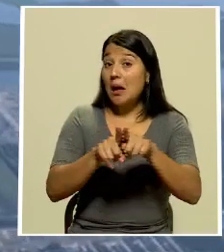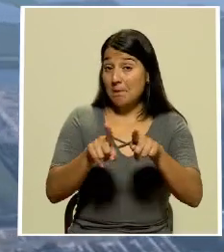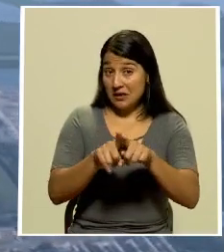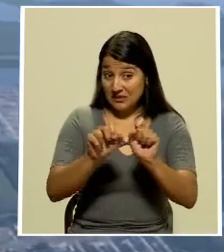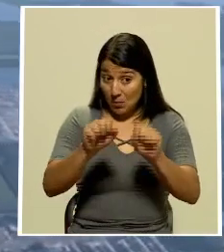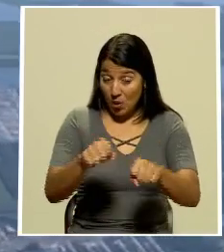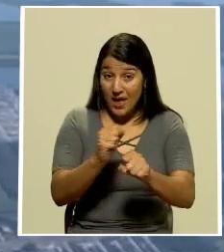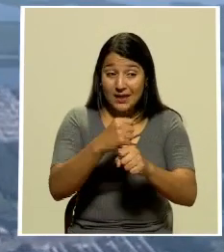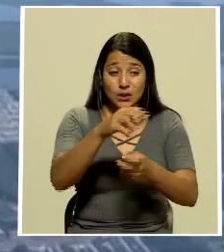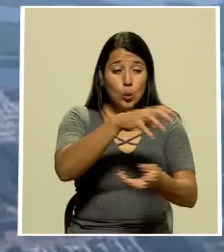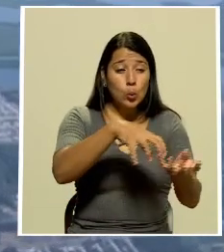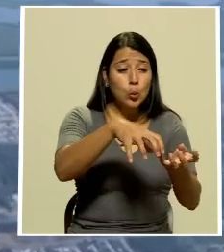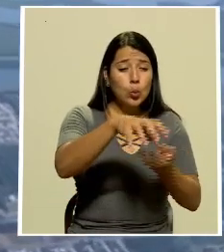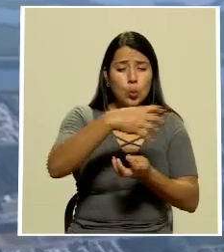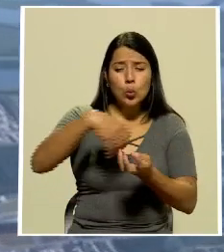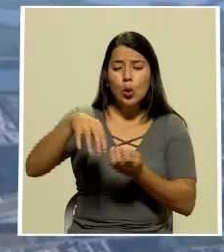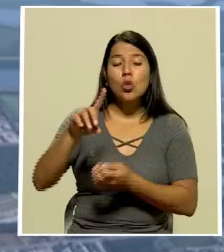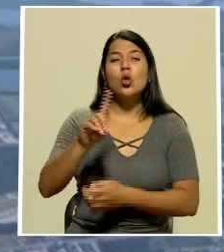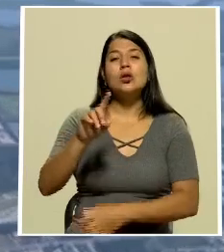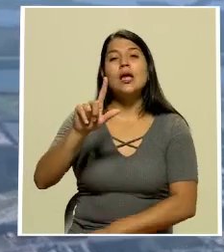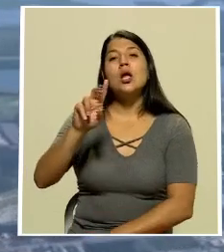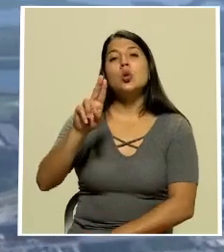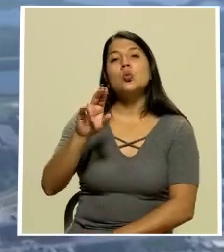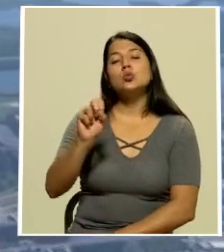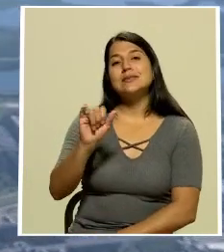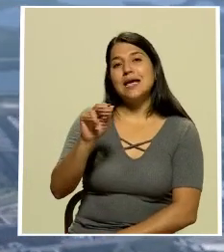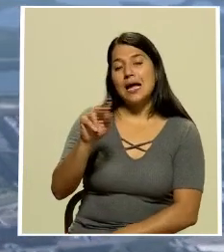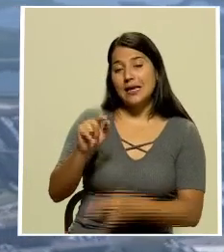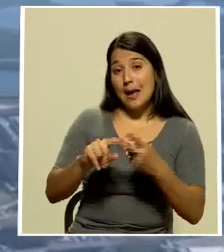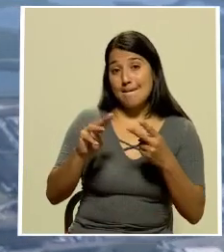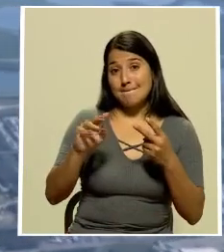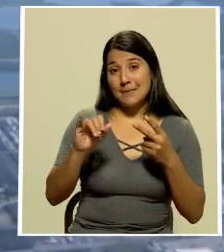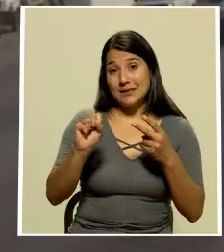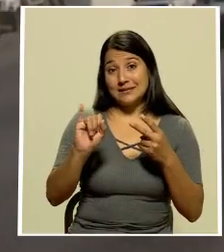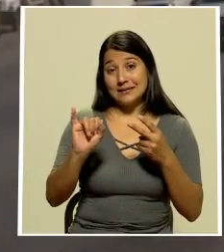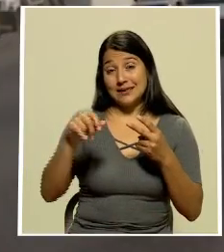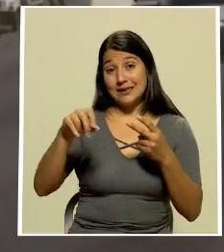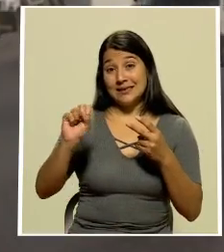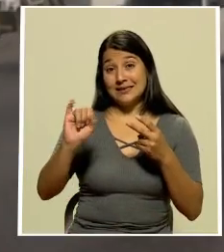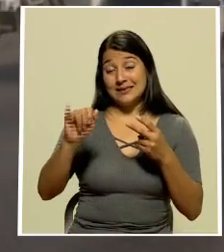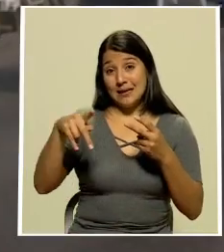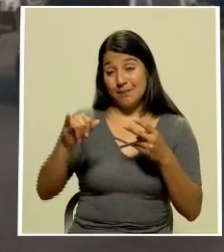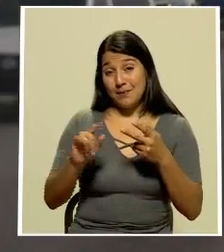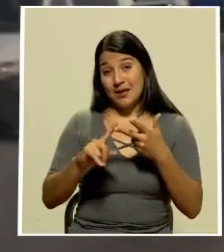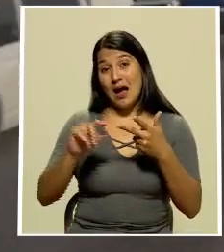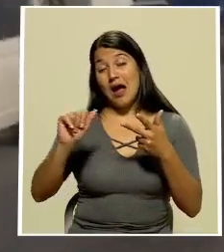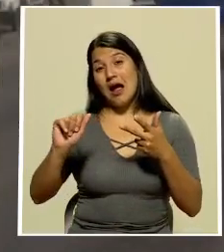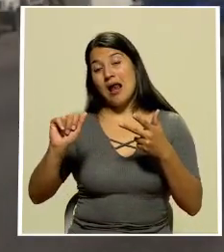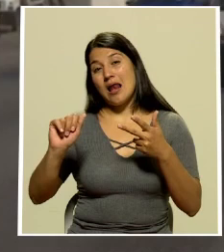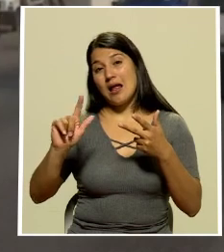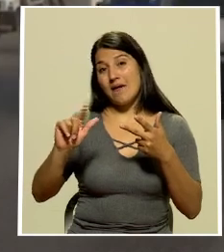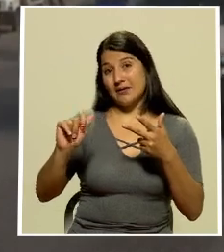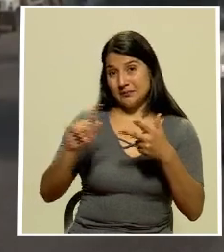produzcan tornados en zonas de Luisiana, Mississippi y Alabama. Delta, que llegó a ser categoría 4, tocó tierra como huracán